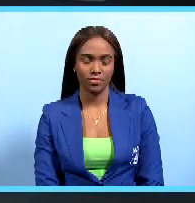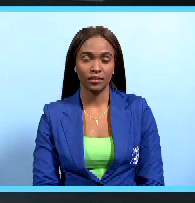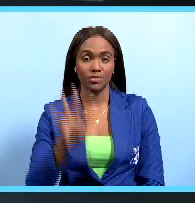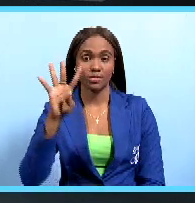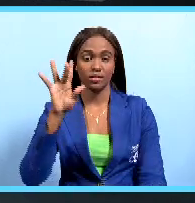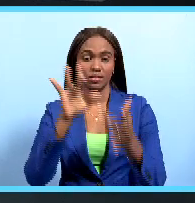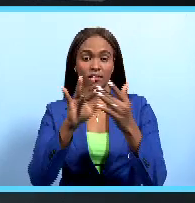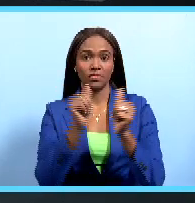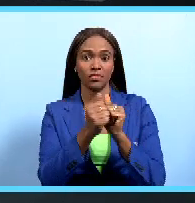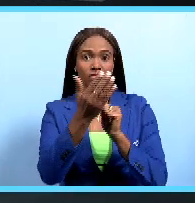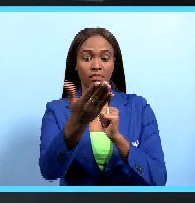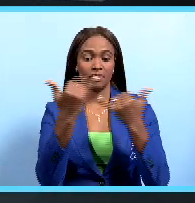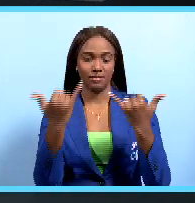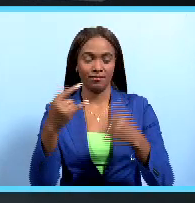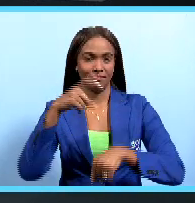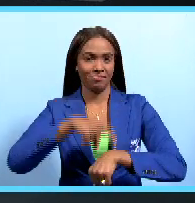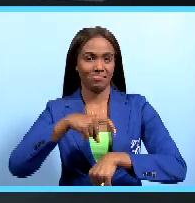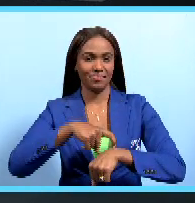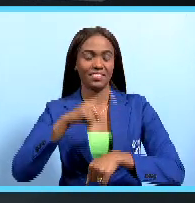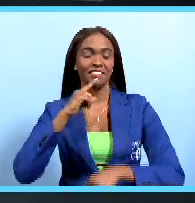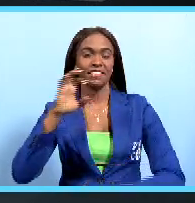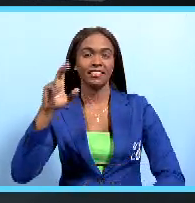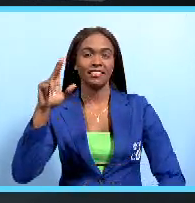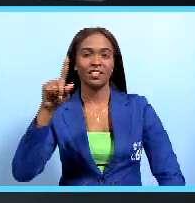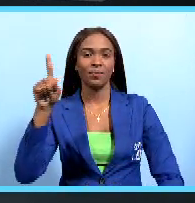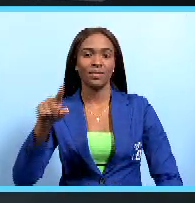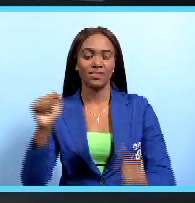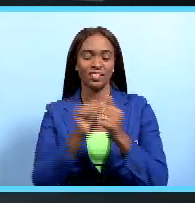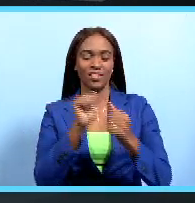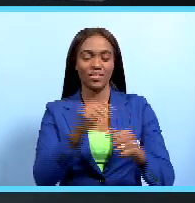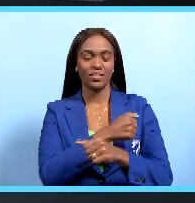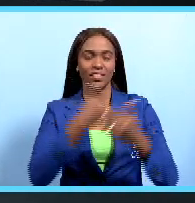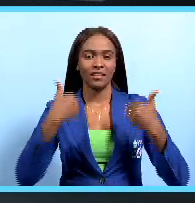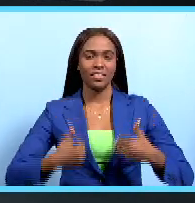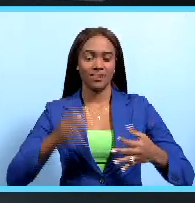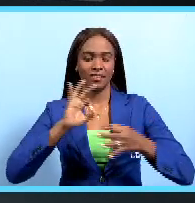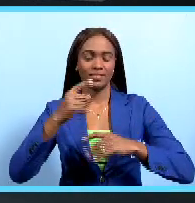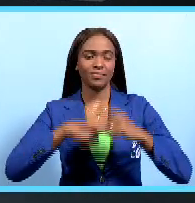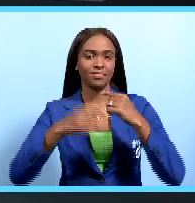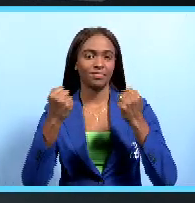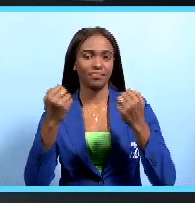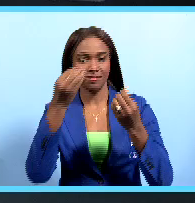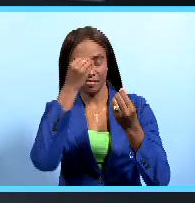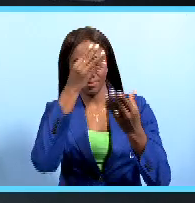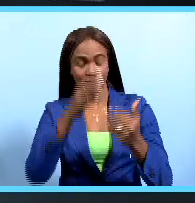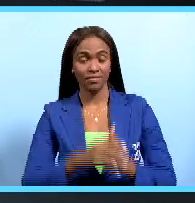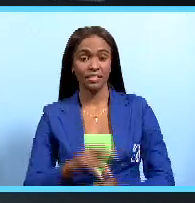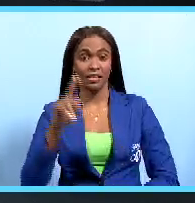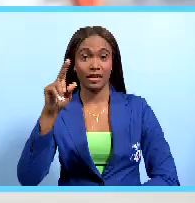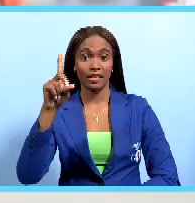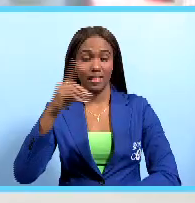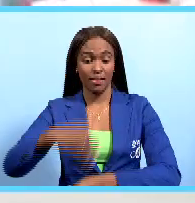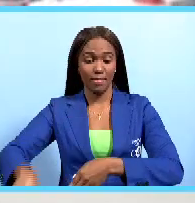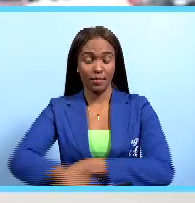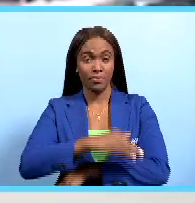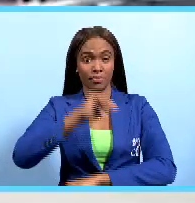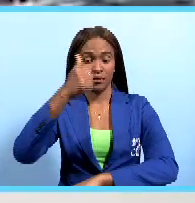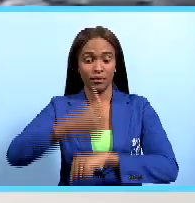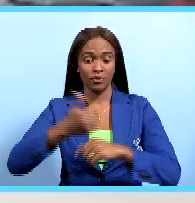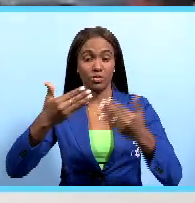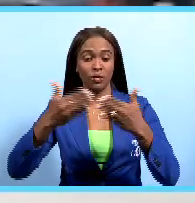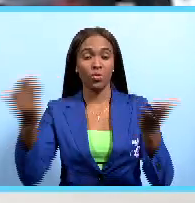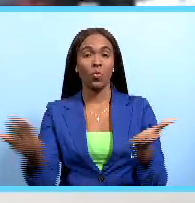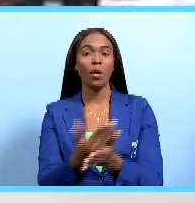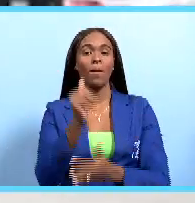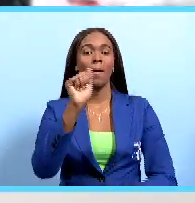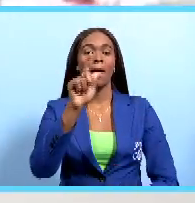El 4 conecta a esta hora. Soy Esther López, Zuleima García en Lenguas de Señas. RD Vial puso en funcionamiento una nueva